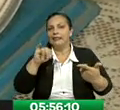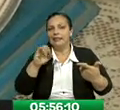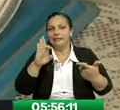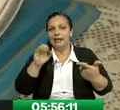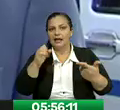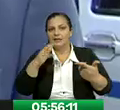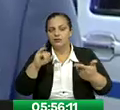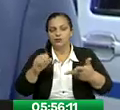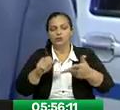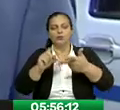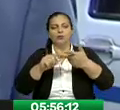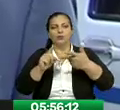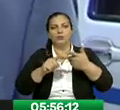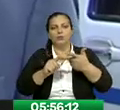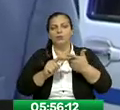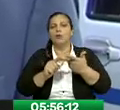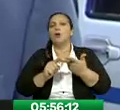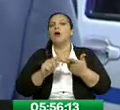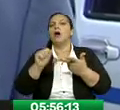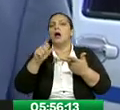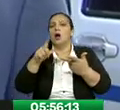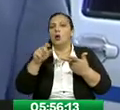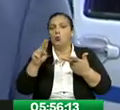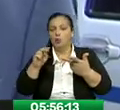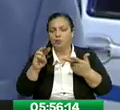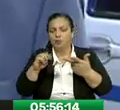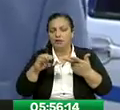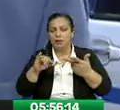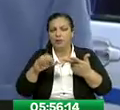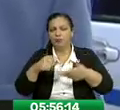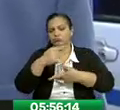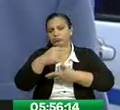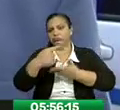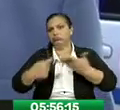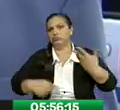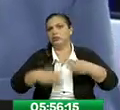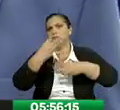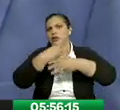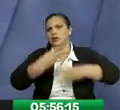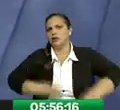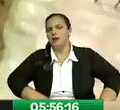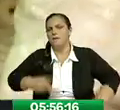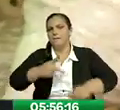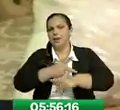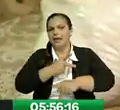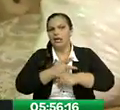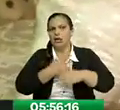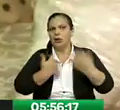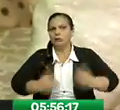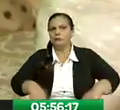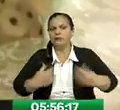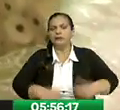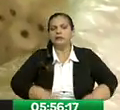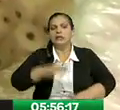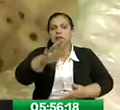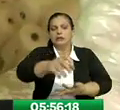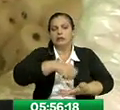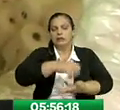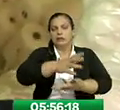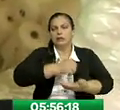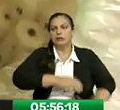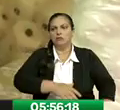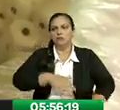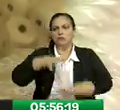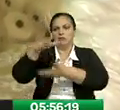sido aprehendidas, las mismas que dentro de las 24 horas van a ser sometidas a la audiencia de calificación de flagrancias y medidas cautelares. El COIP sanciona este